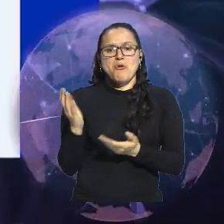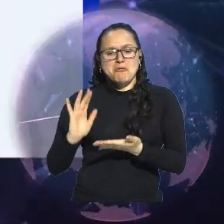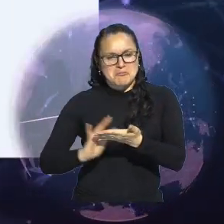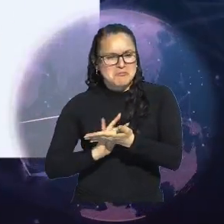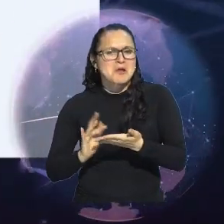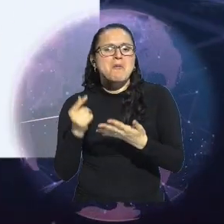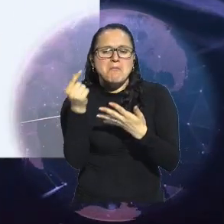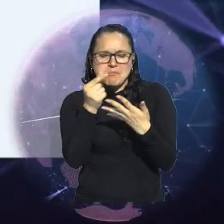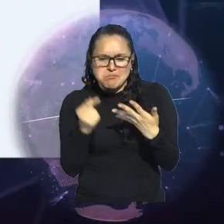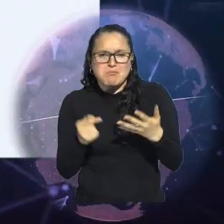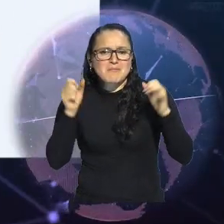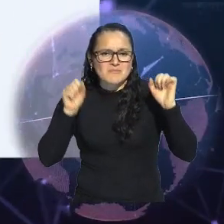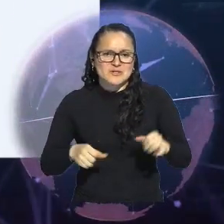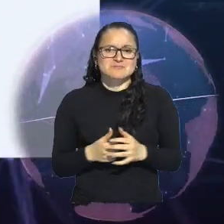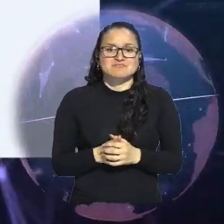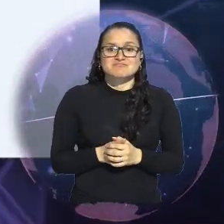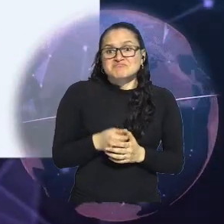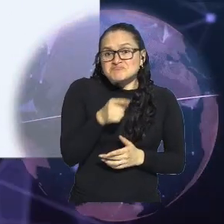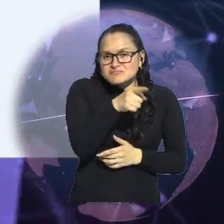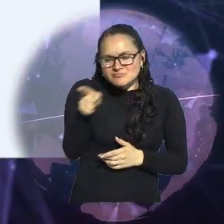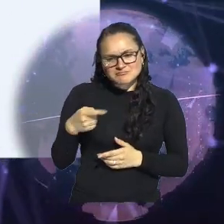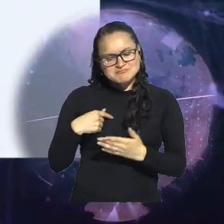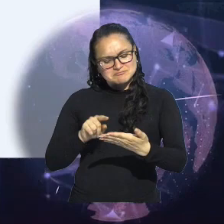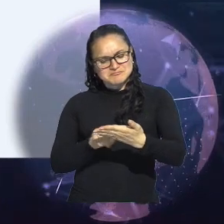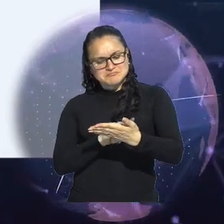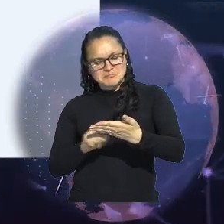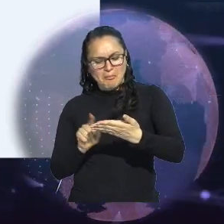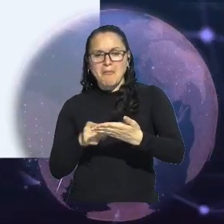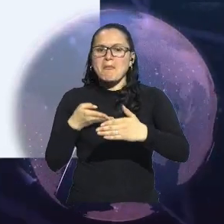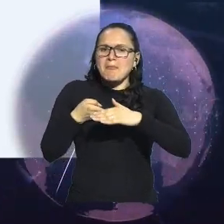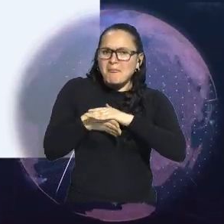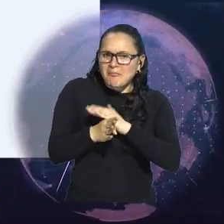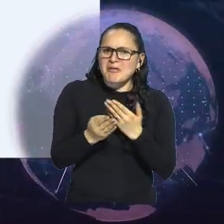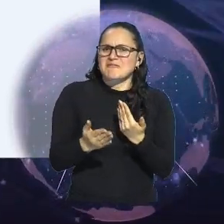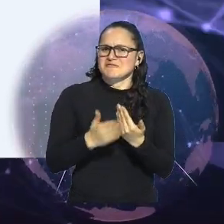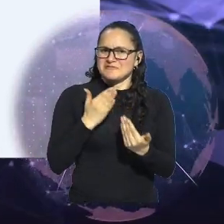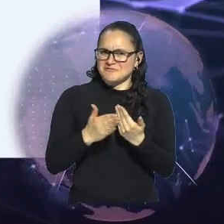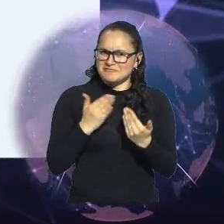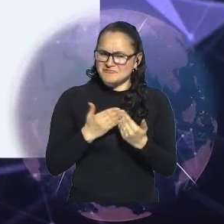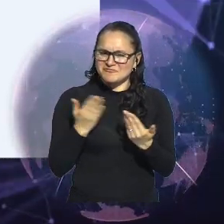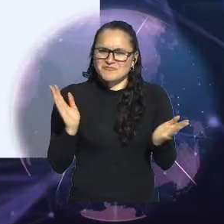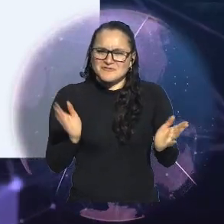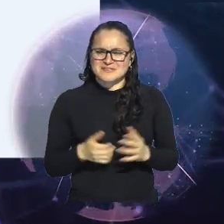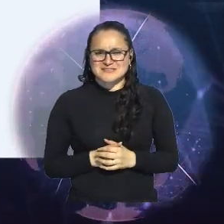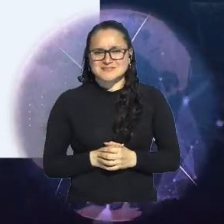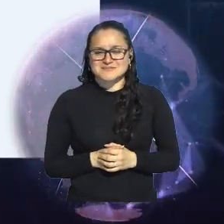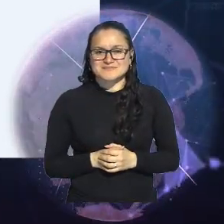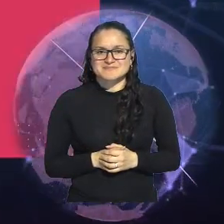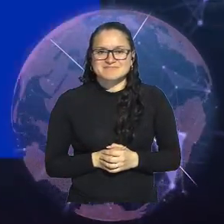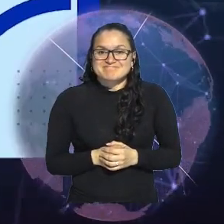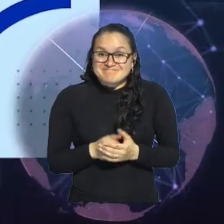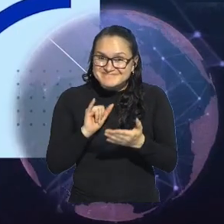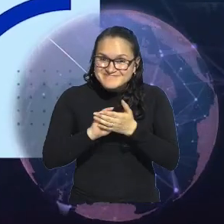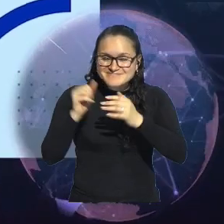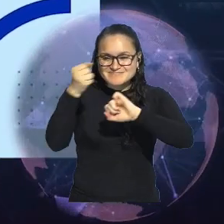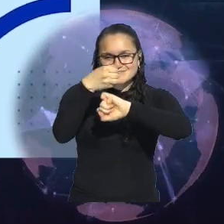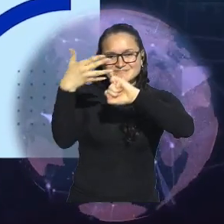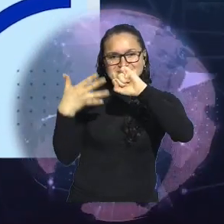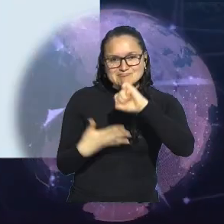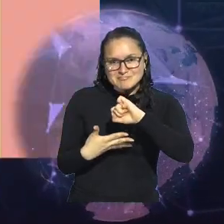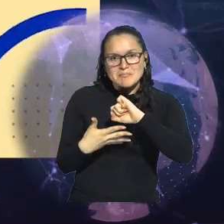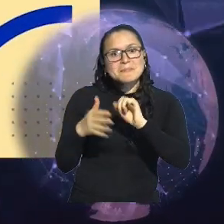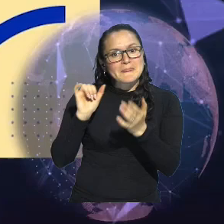garantizando una mejor experiencia durante la interacción con el sistema con este sistema la crc brindará a los